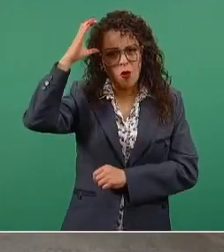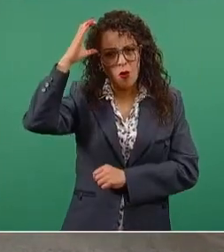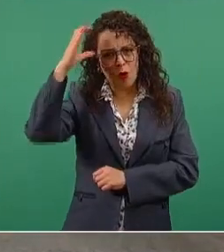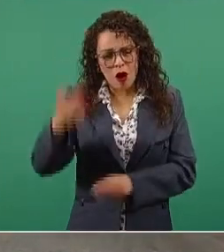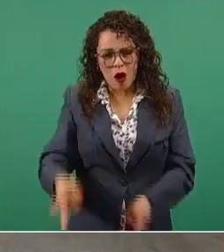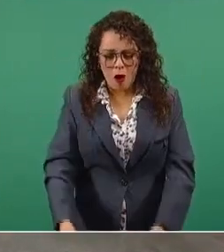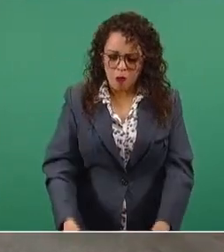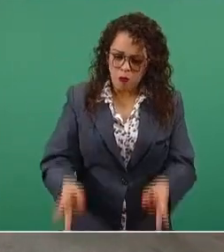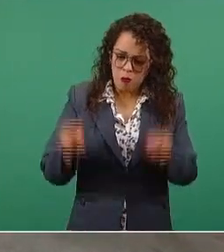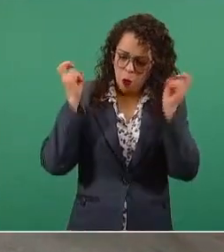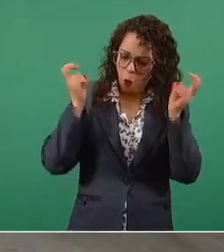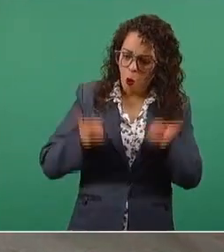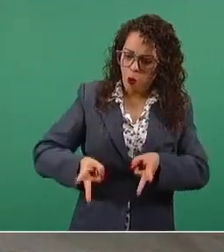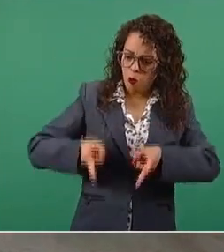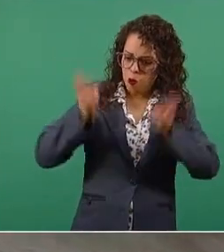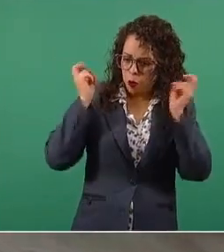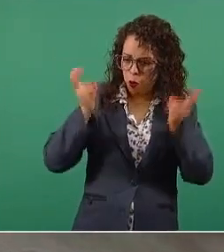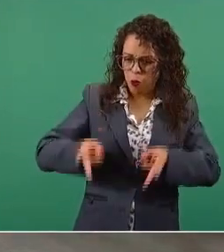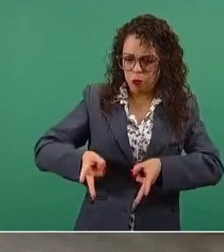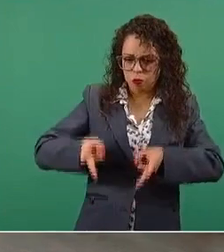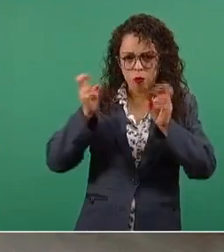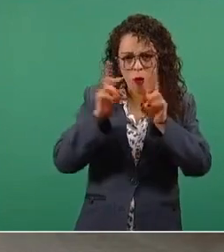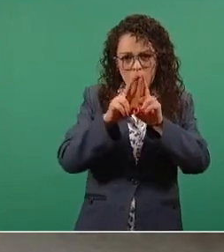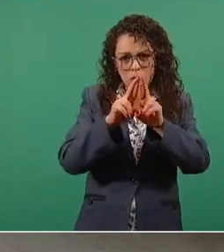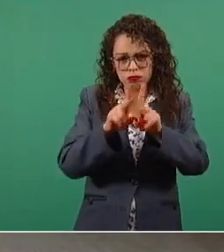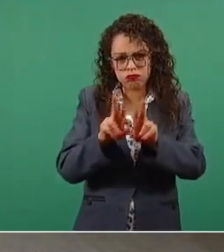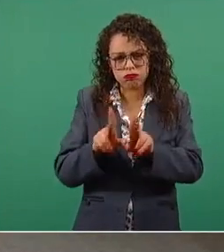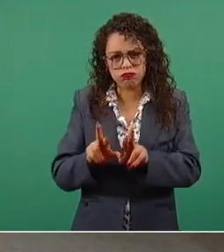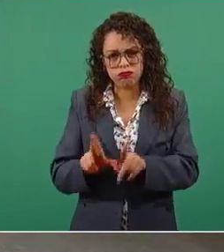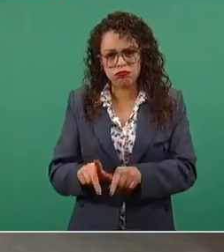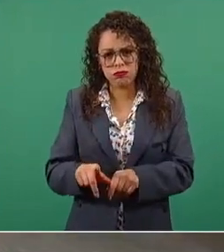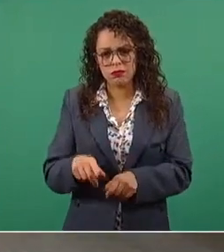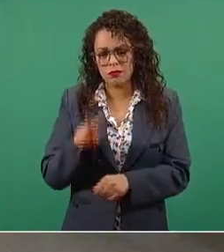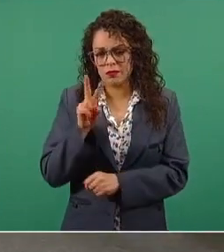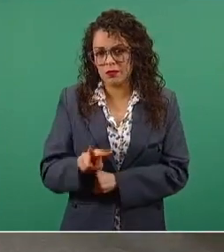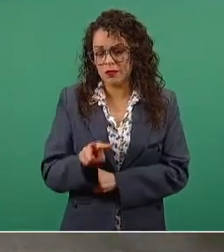como el que se realizó